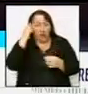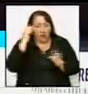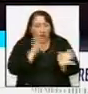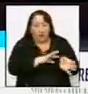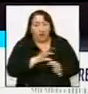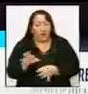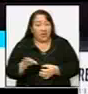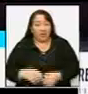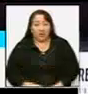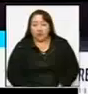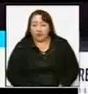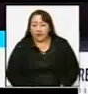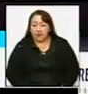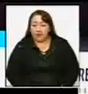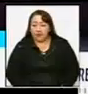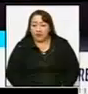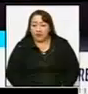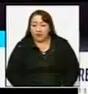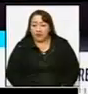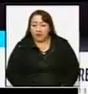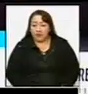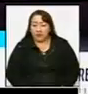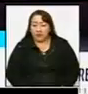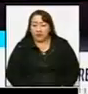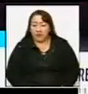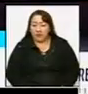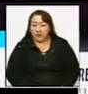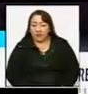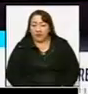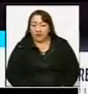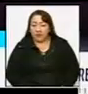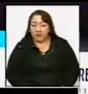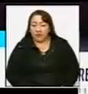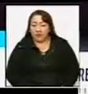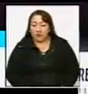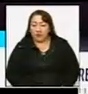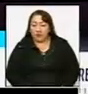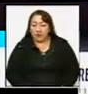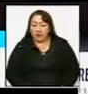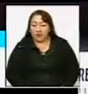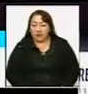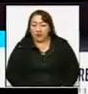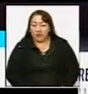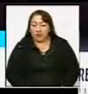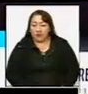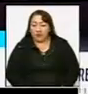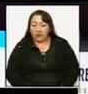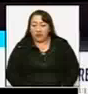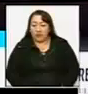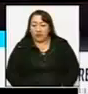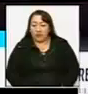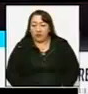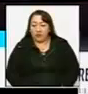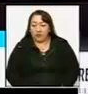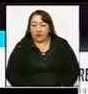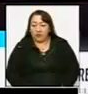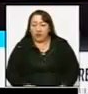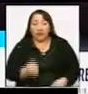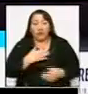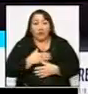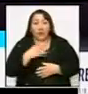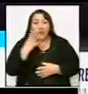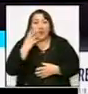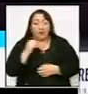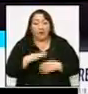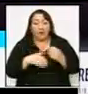ante la renuncia de una persona, de un militante, de un partido político. Absolutamente. No tiene nada que hacer. Y por mi propia experiencia,